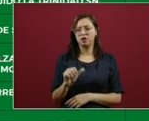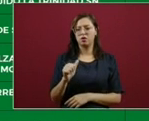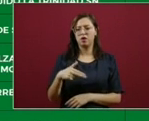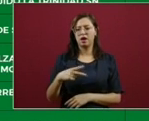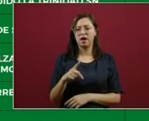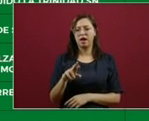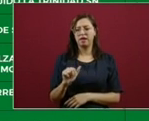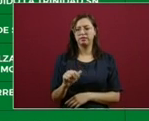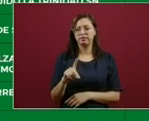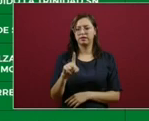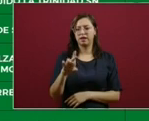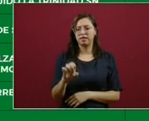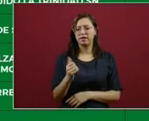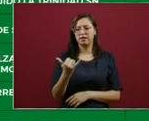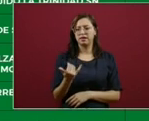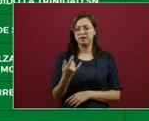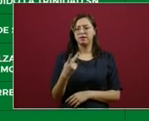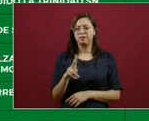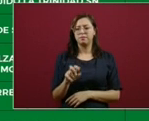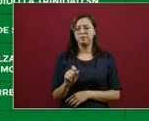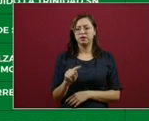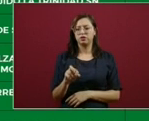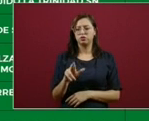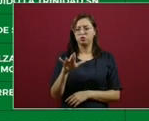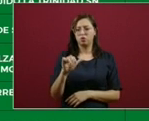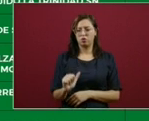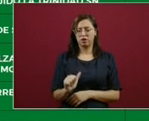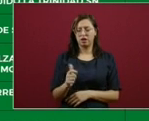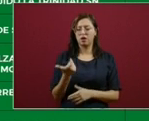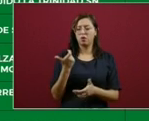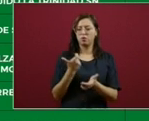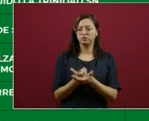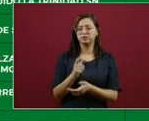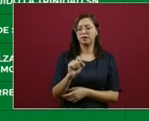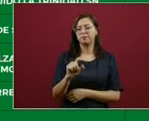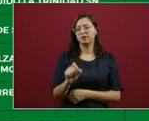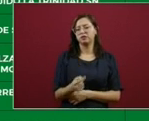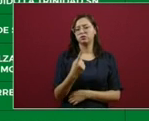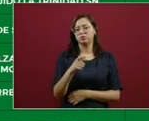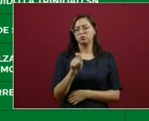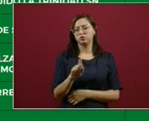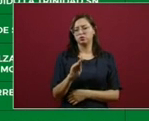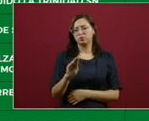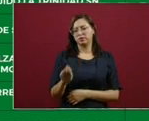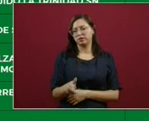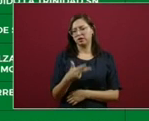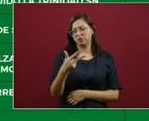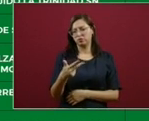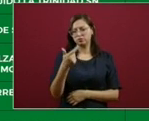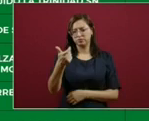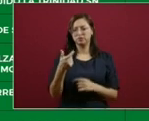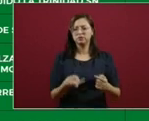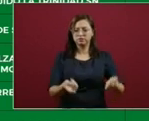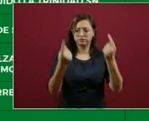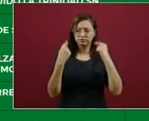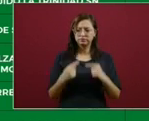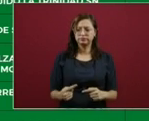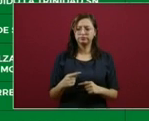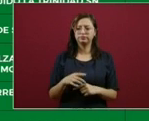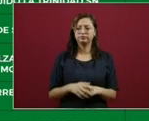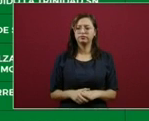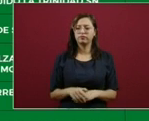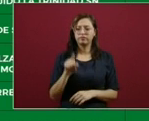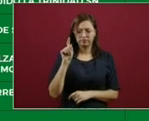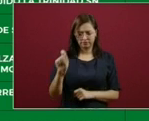septiembre, número 43, a 21.98 pesos. La siguiente también, en Los